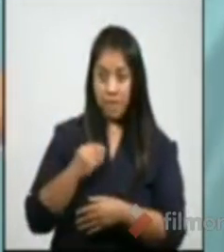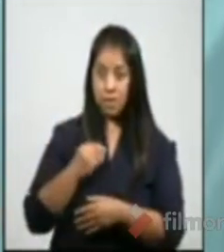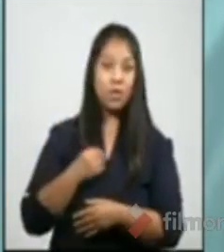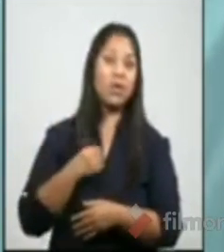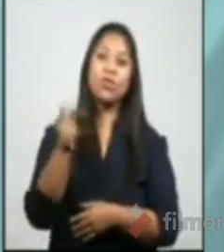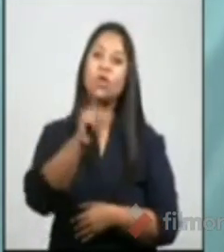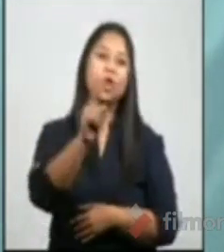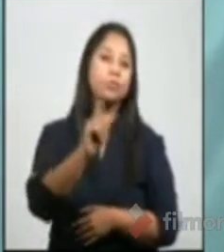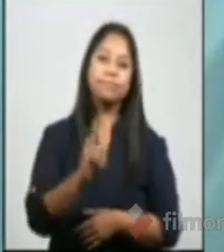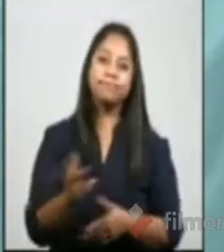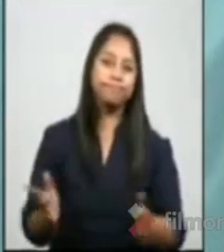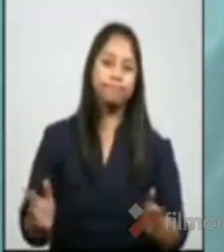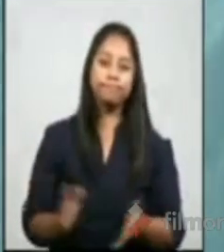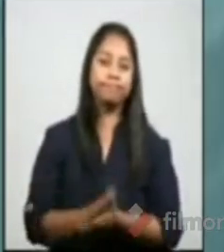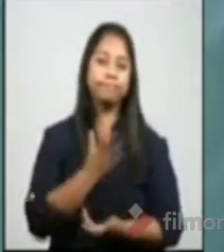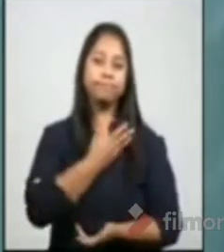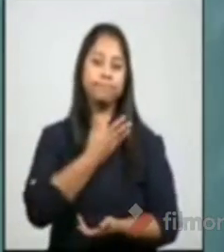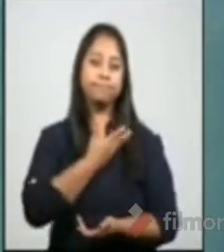cumplió,